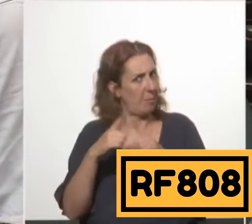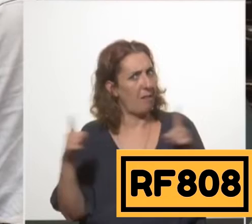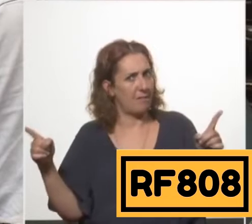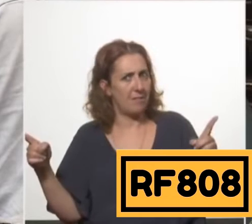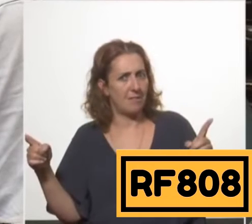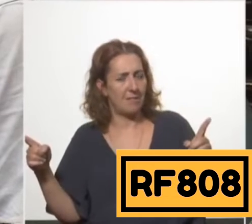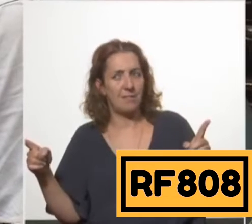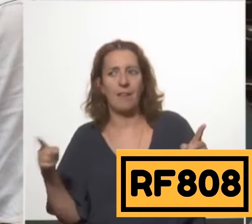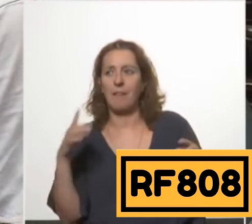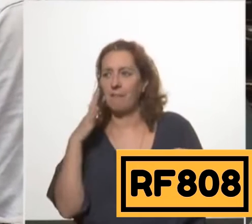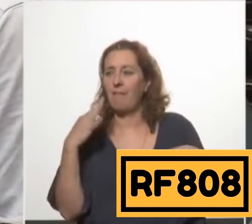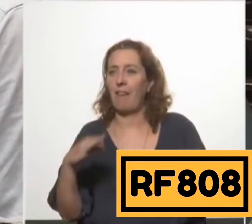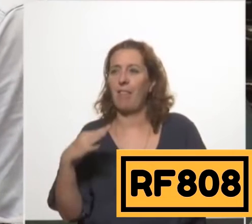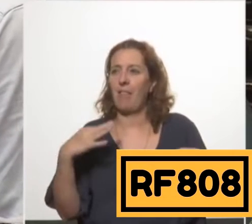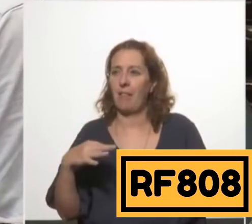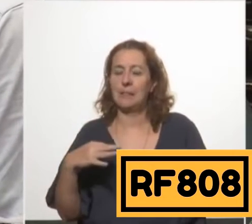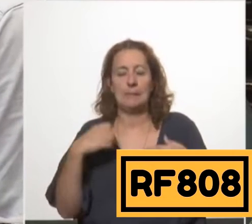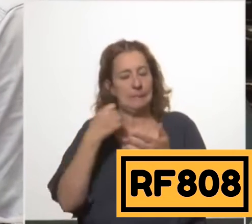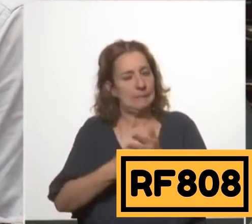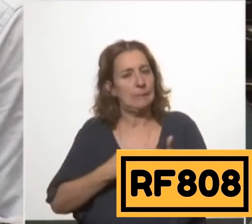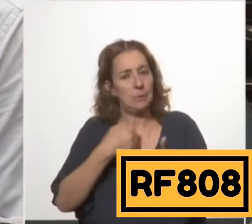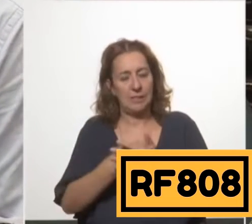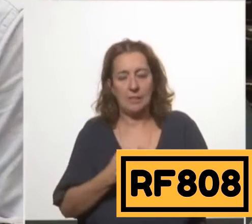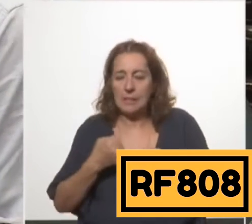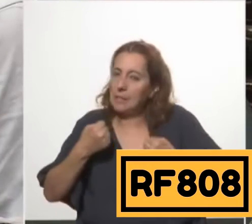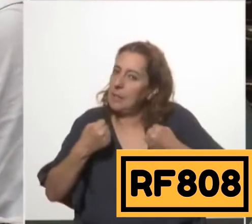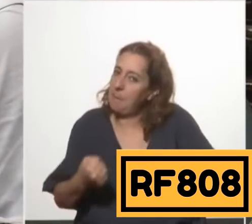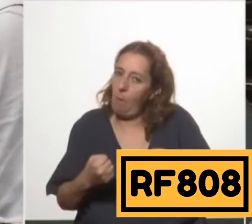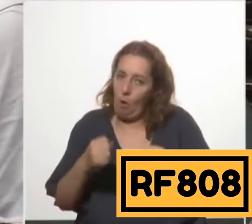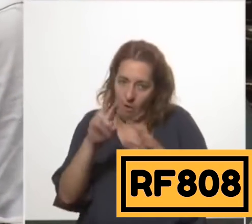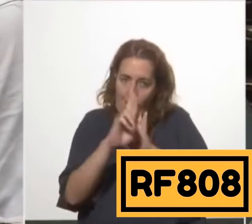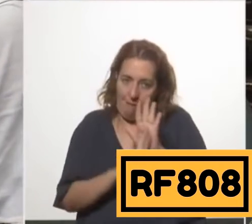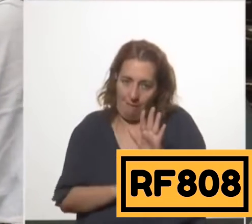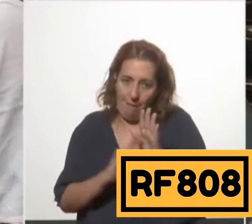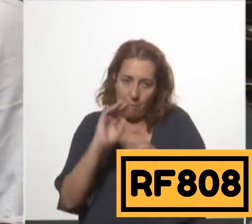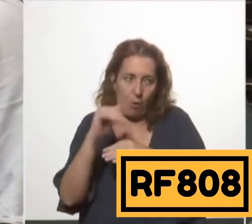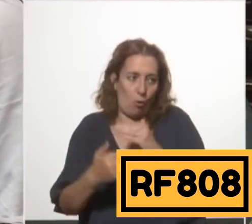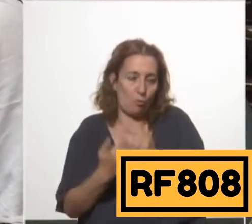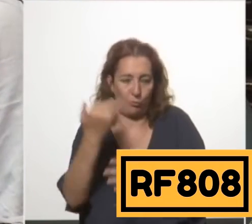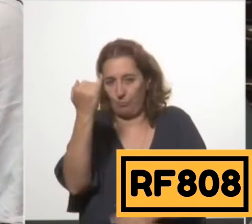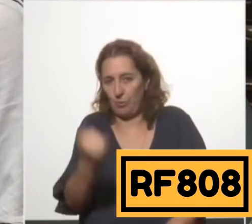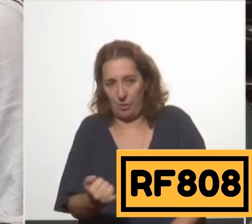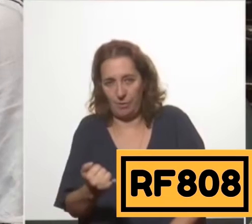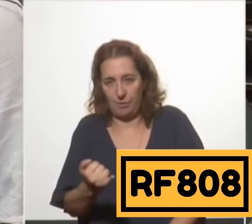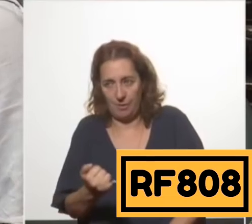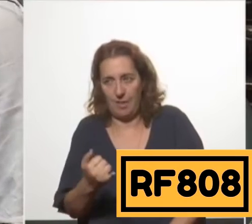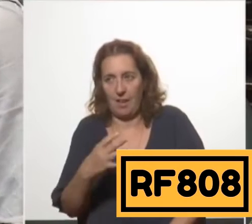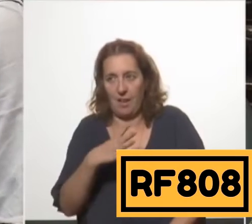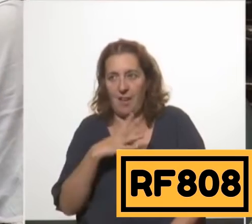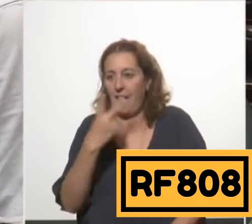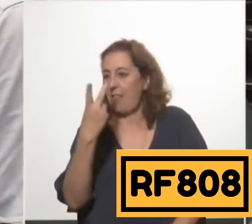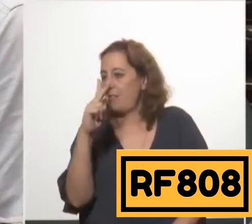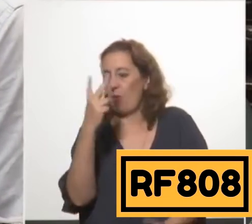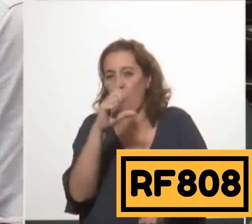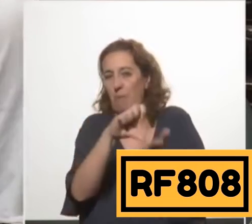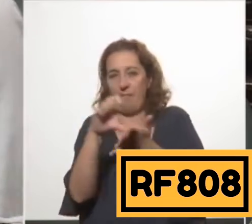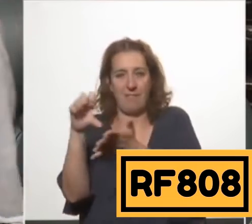Es verdad que nos cuesta imponer reglas en el Mercosur, por supuesto. Estamos entre dos países que